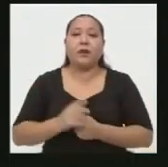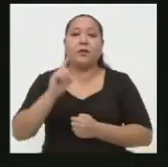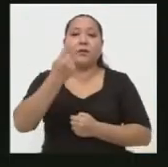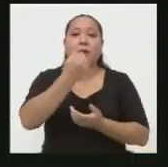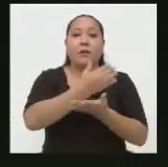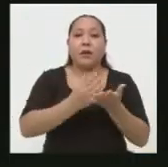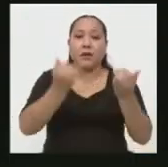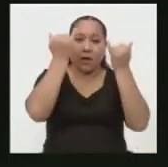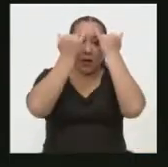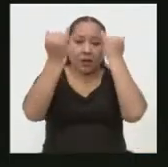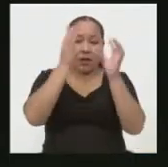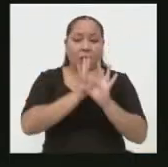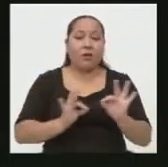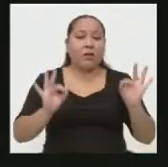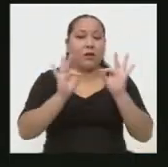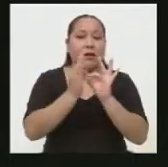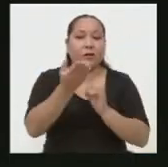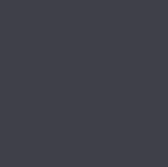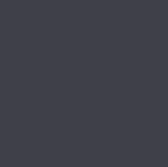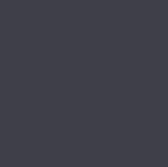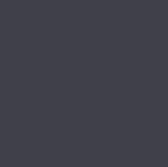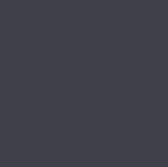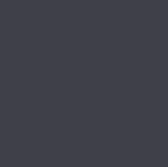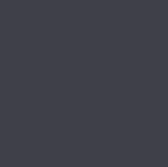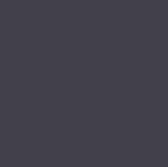primer segmento es la propuesta bandera.